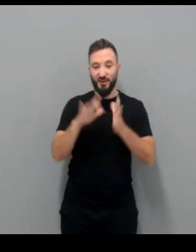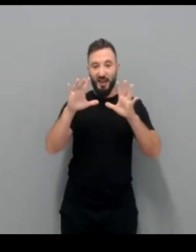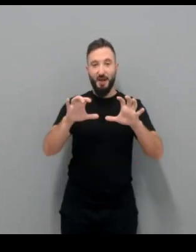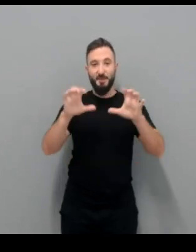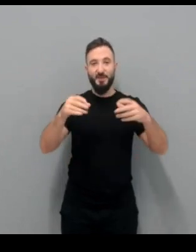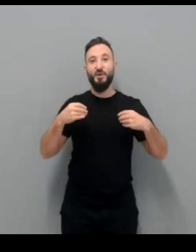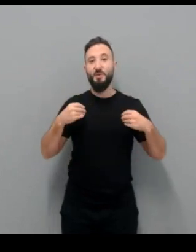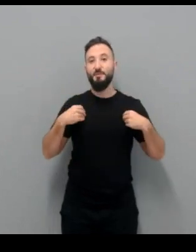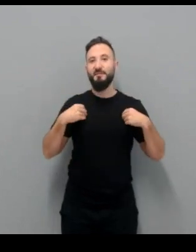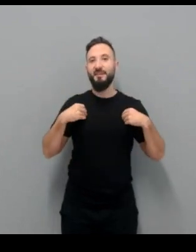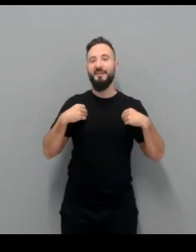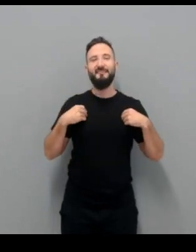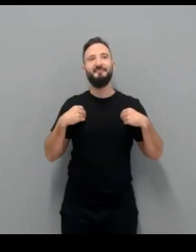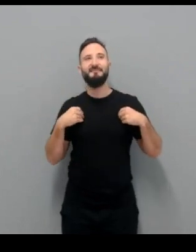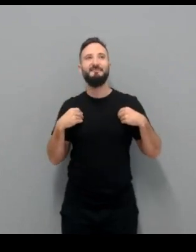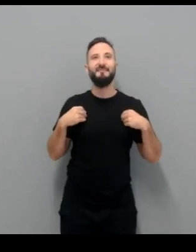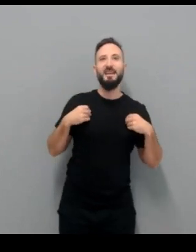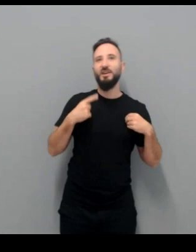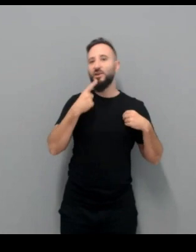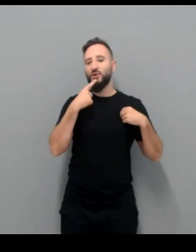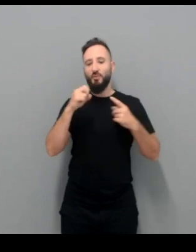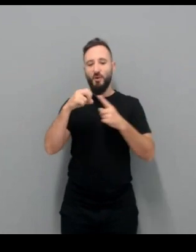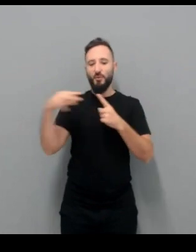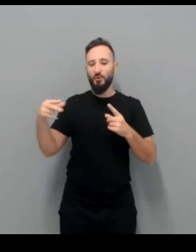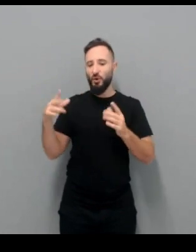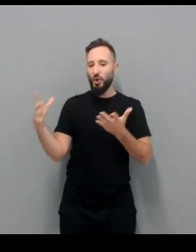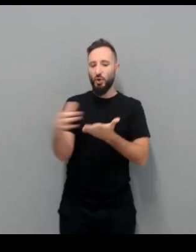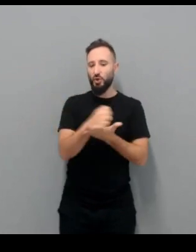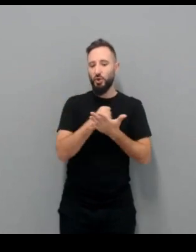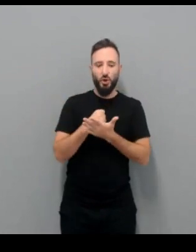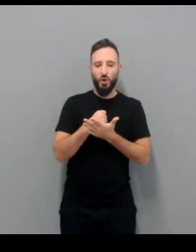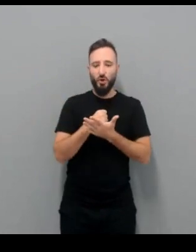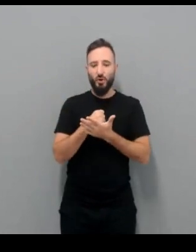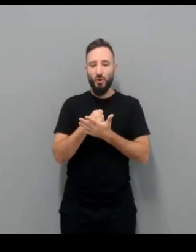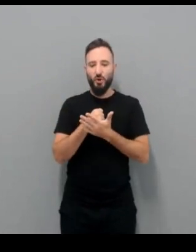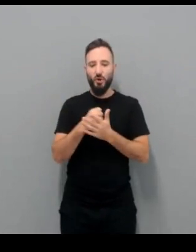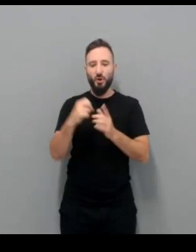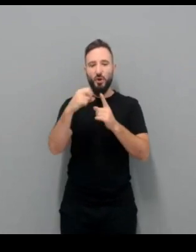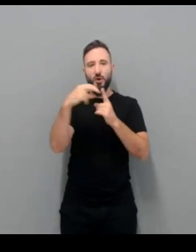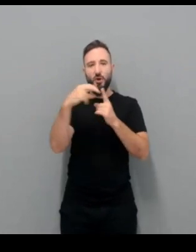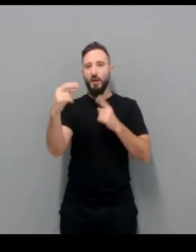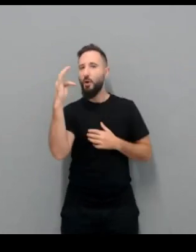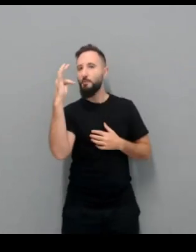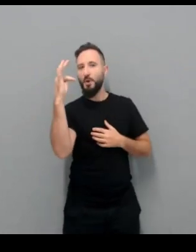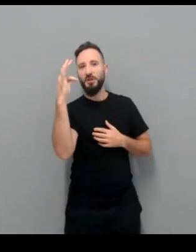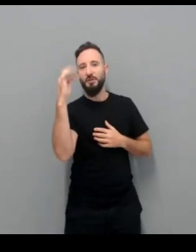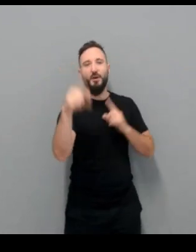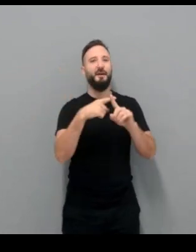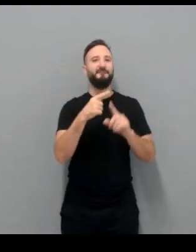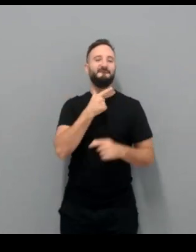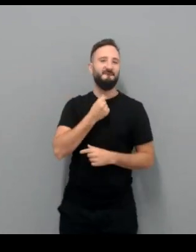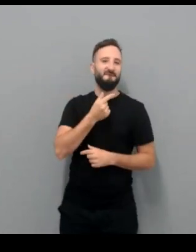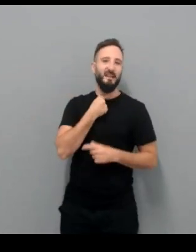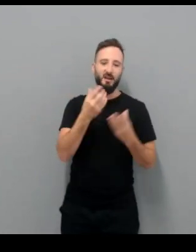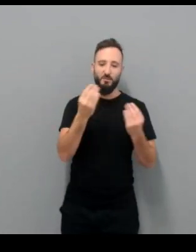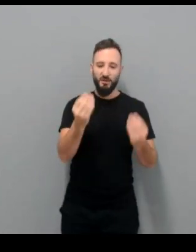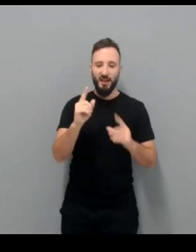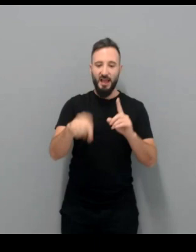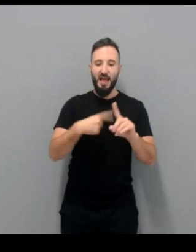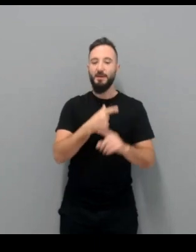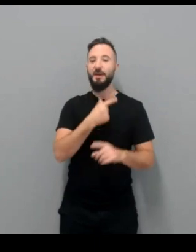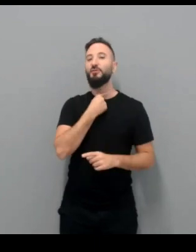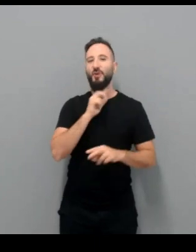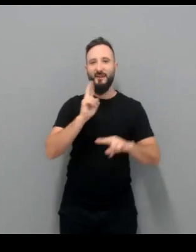vida desde este lado. Nos lo tomamos todo desde un lado positivo y con muchísimo humor. Además, tenemos un humor